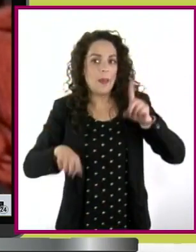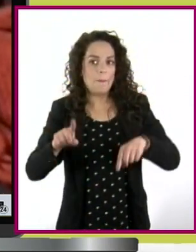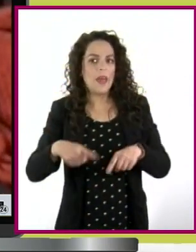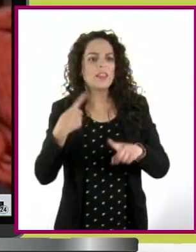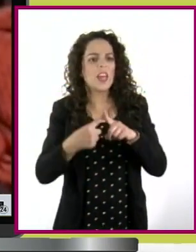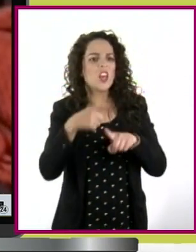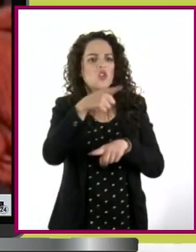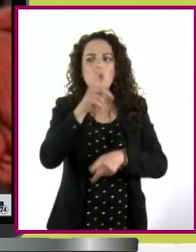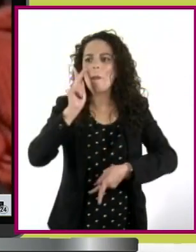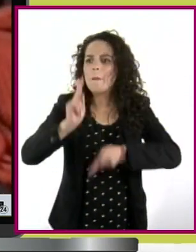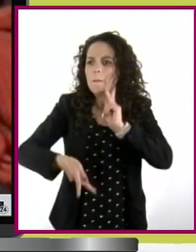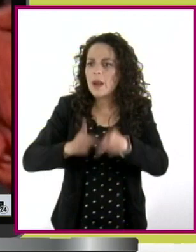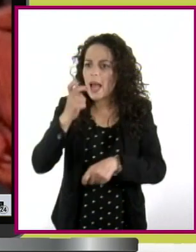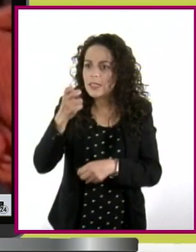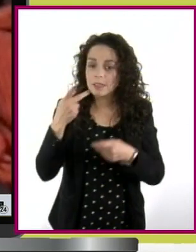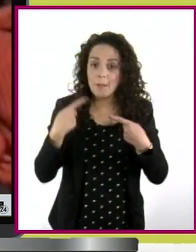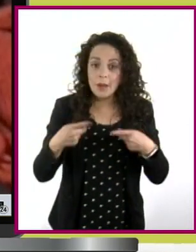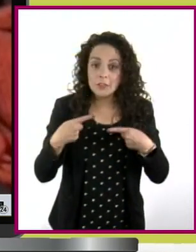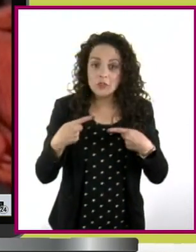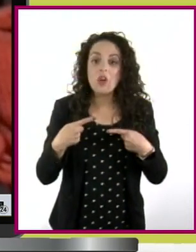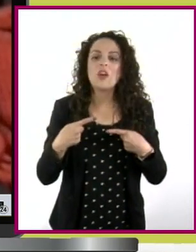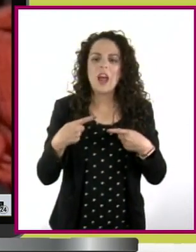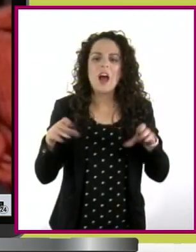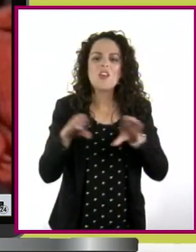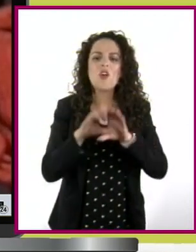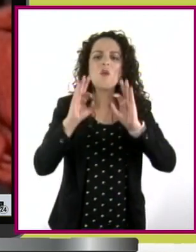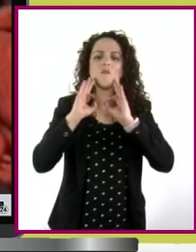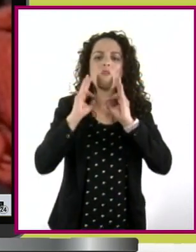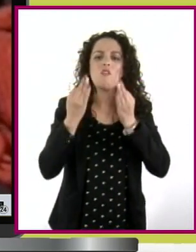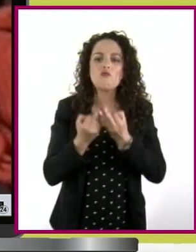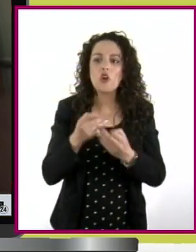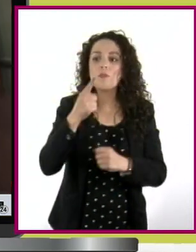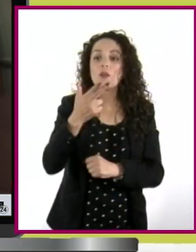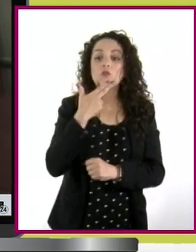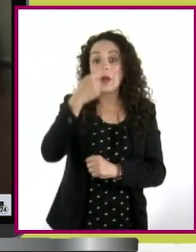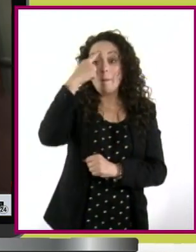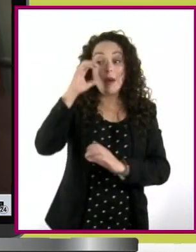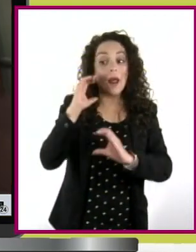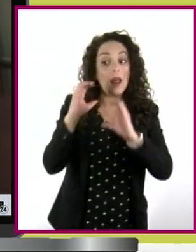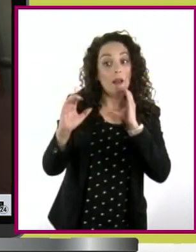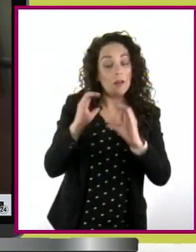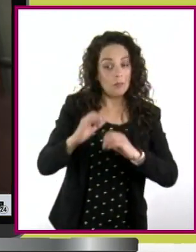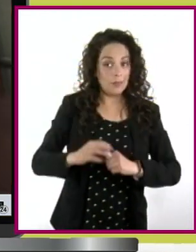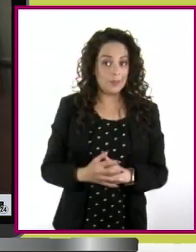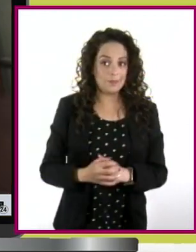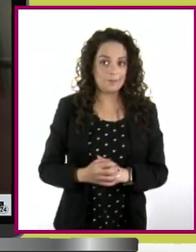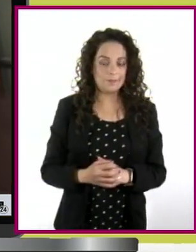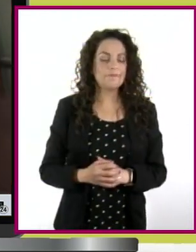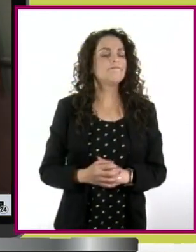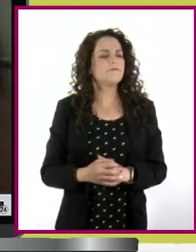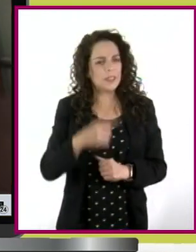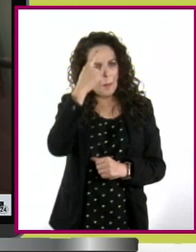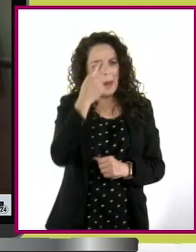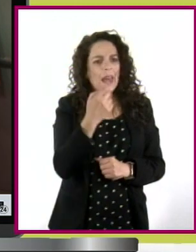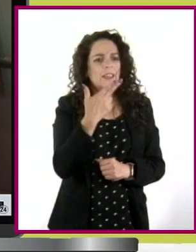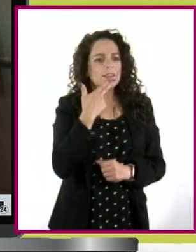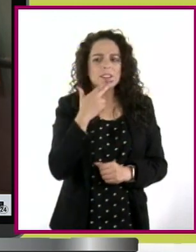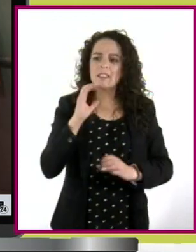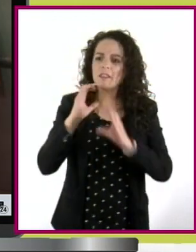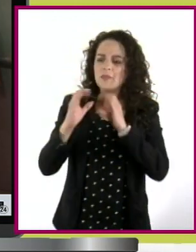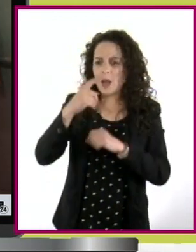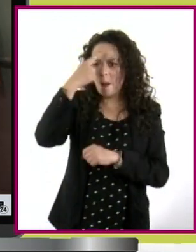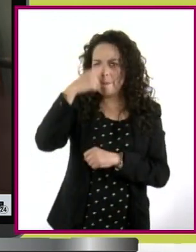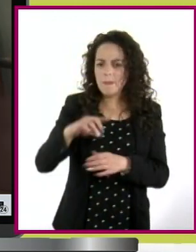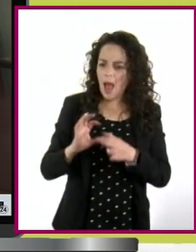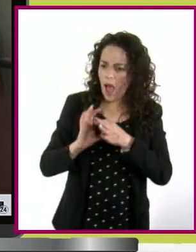hablando, el código y la forma que vas a utilizar. ¿Y cuál es la función de la comunicación para establecer buenas